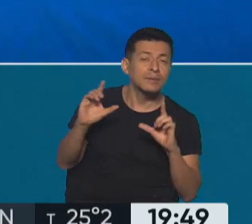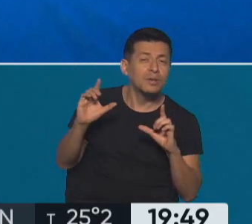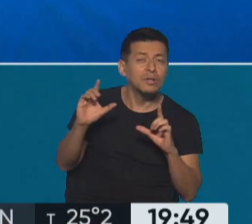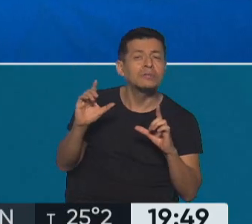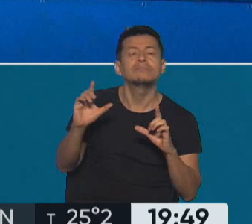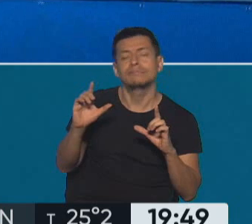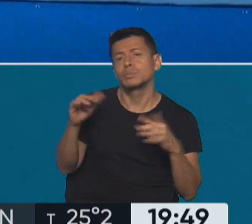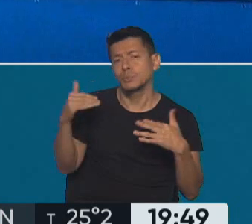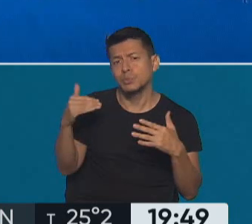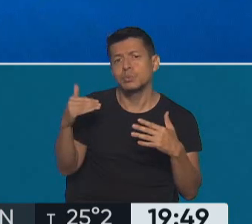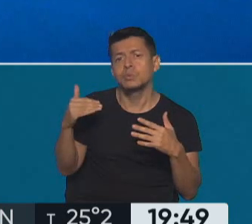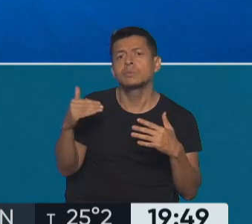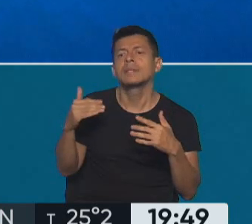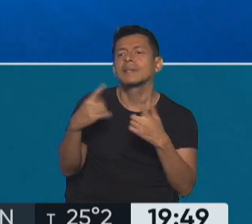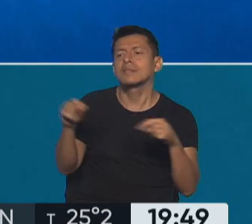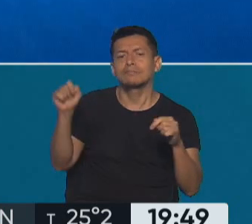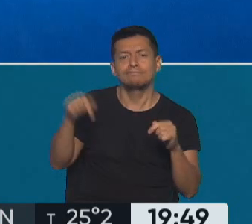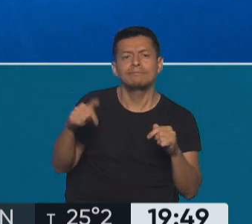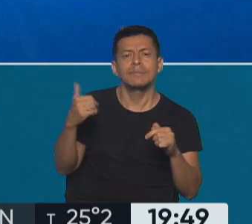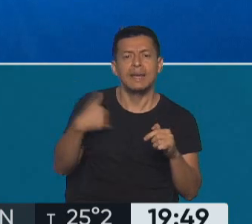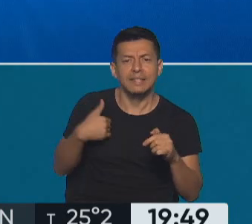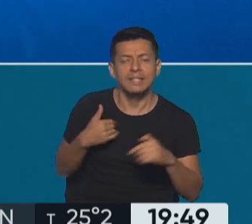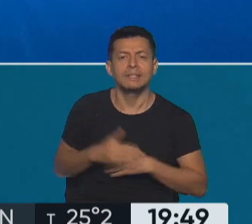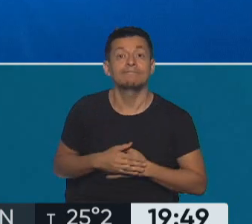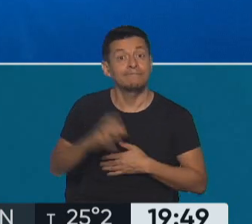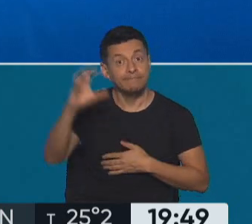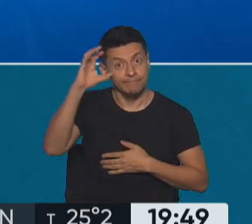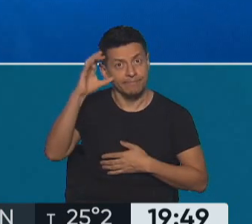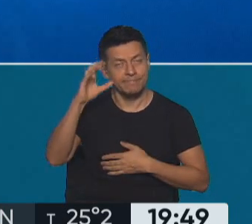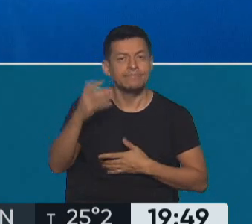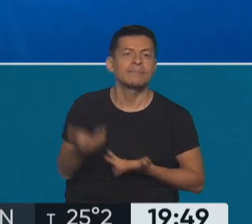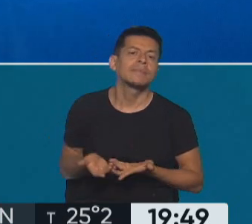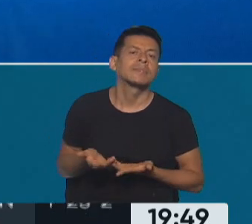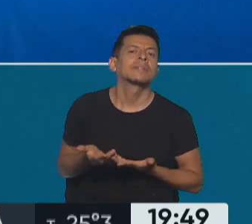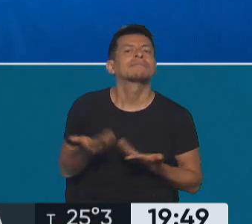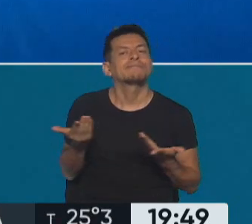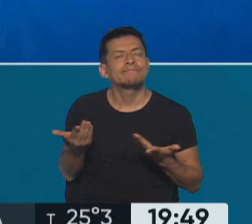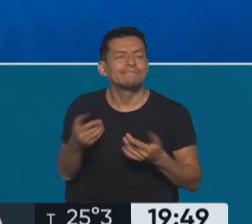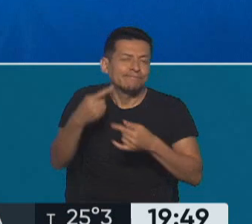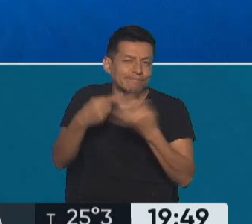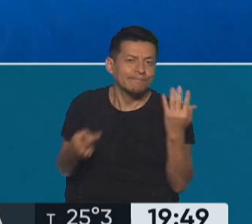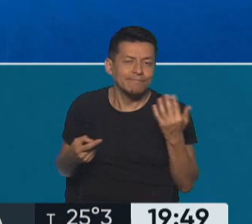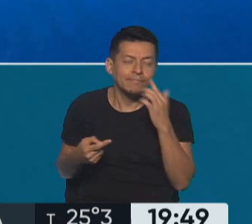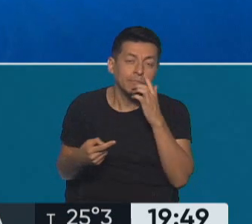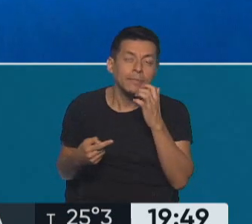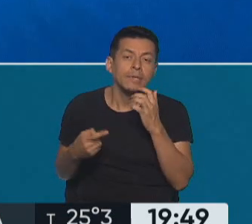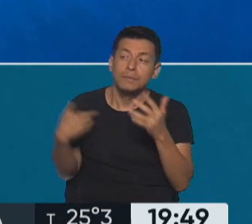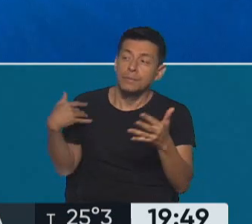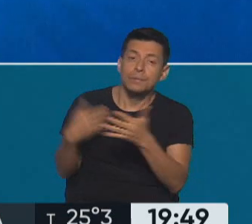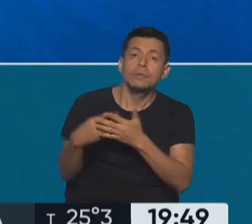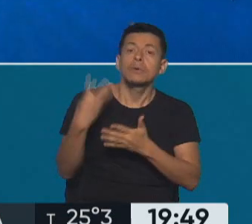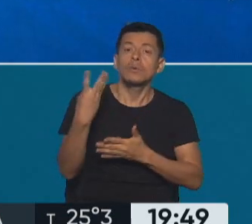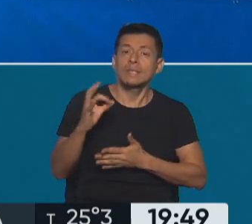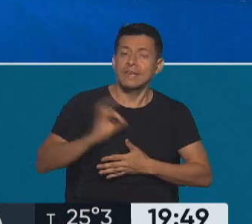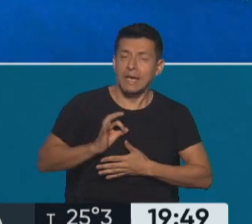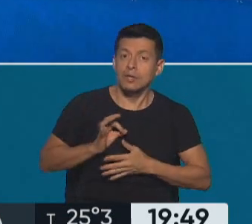de verdaderamente nuestros autores en nuestro idioma, recuerden, ¿no? También que tuvo que ver con mucho de todo aquello. 40 años de Malvinas,